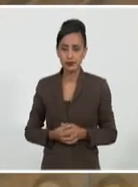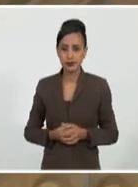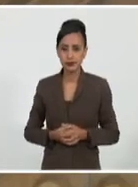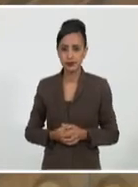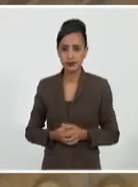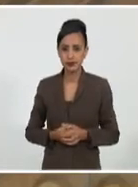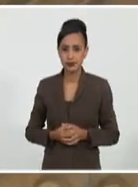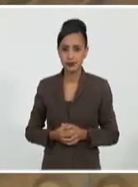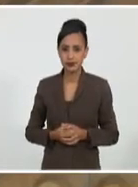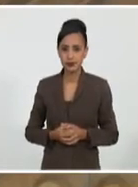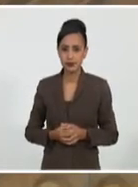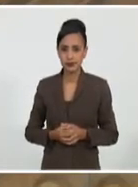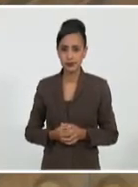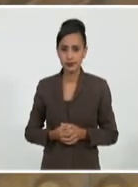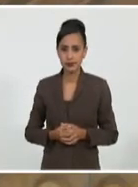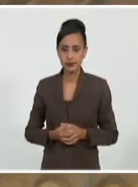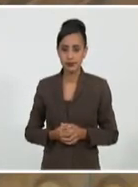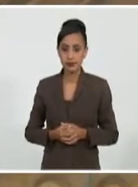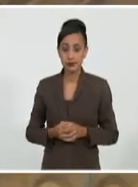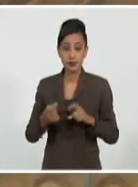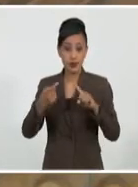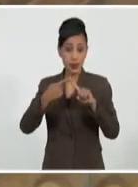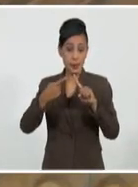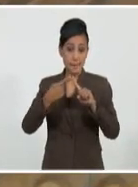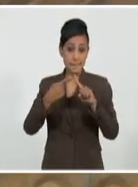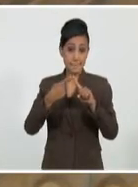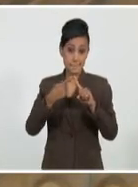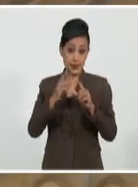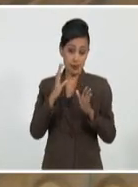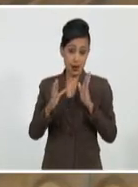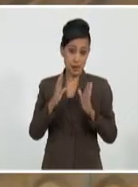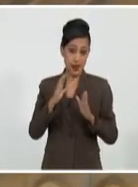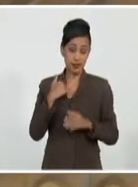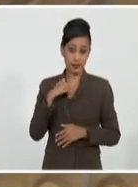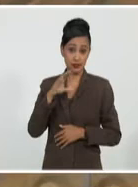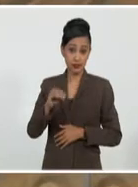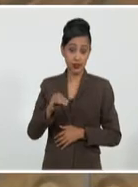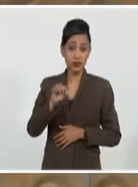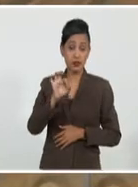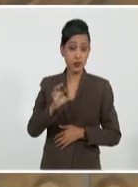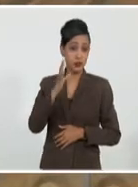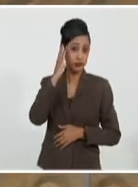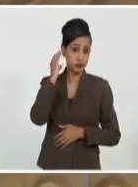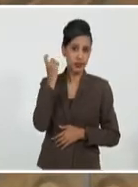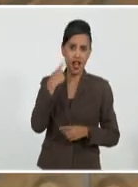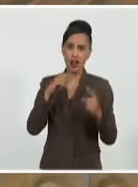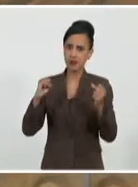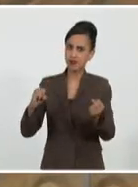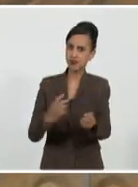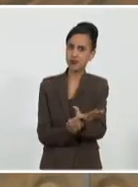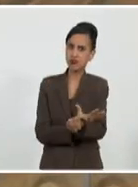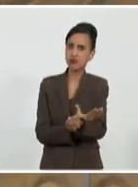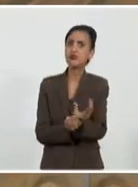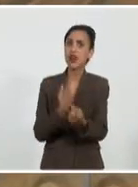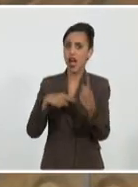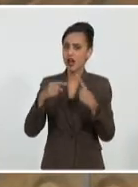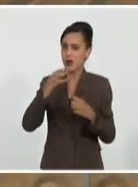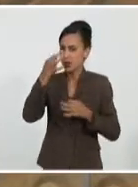Realmente una primera parte de la intervención de nuestro general de ejército muy, muy impresionante, muy, muy